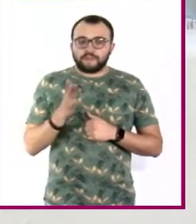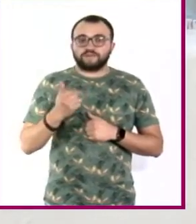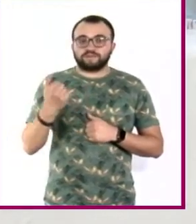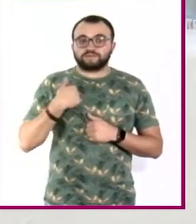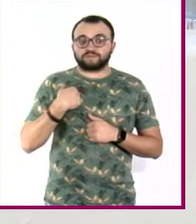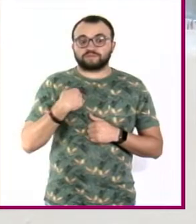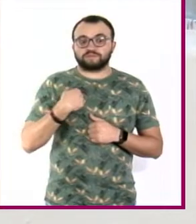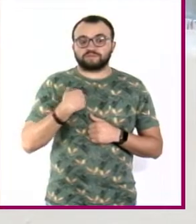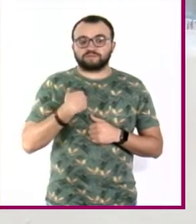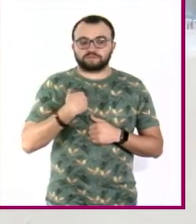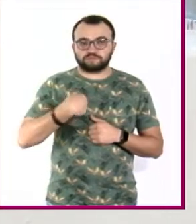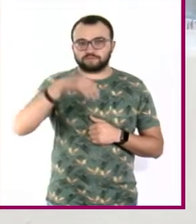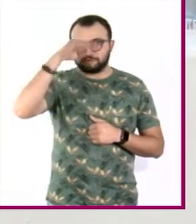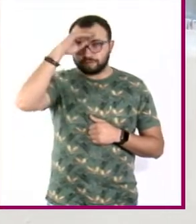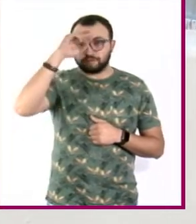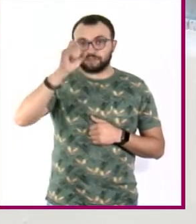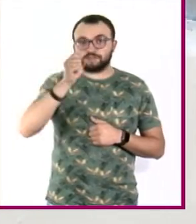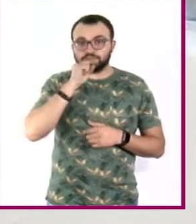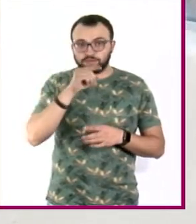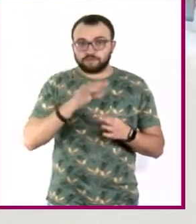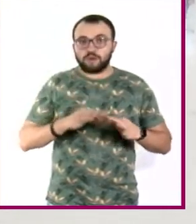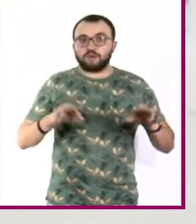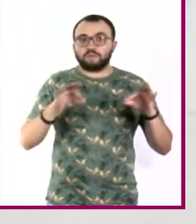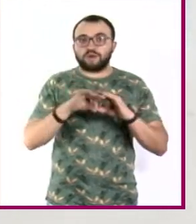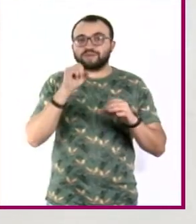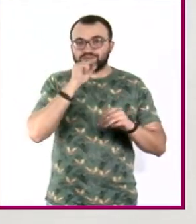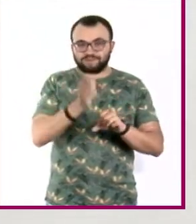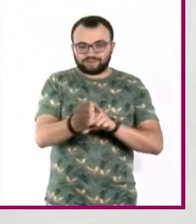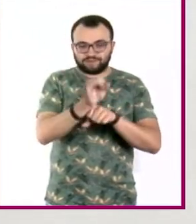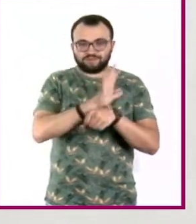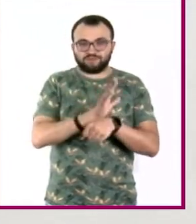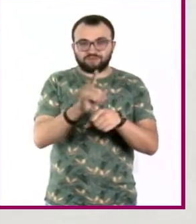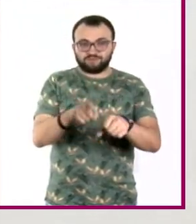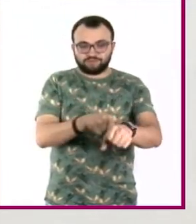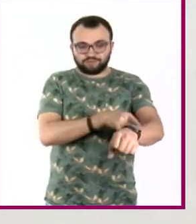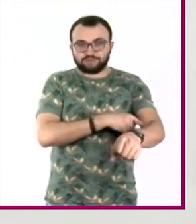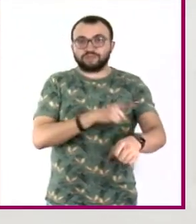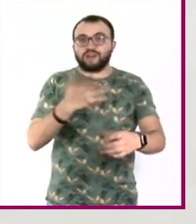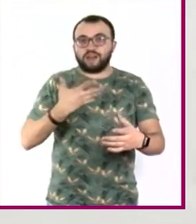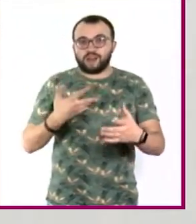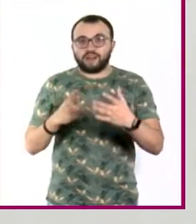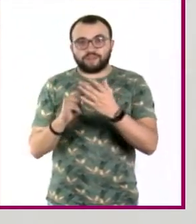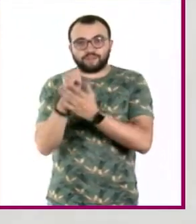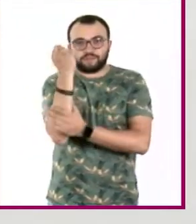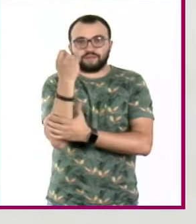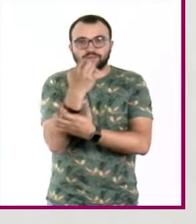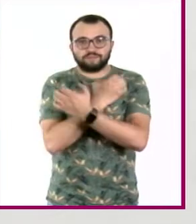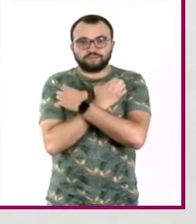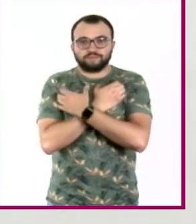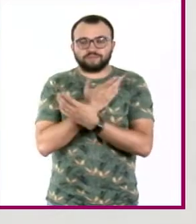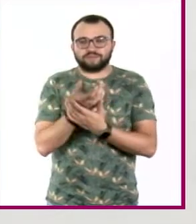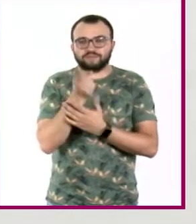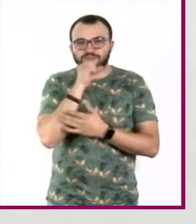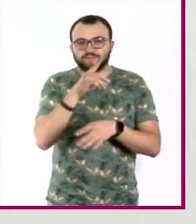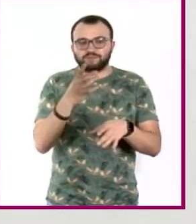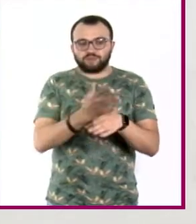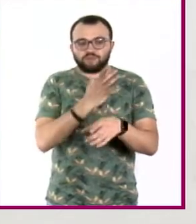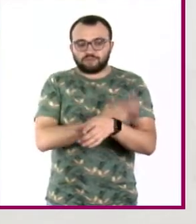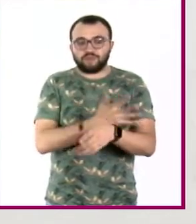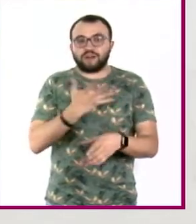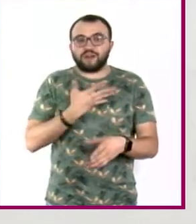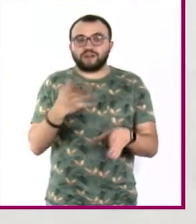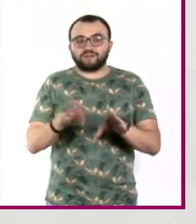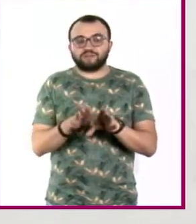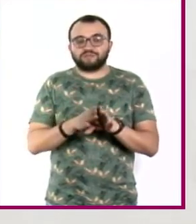a la importancia que durante la pandemia del COVID-19 ha tenido la tecnología en nuestra educación. Es el caso de compañeros que se han